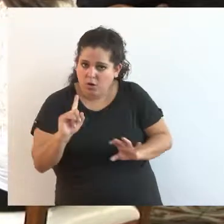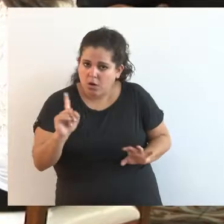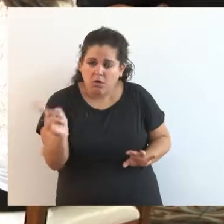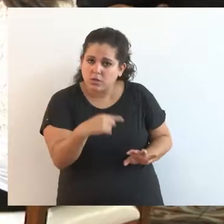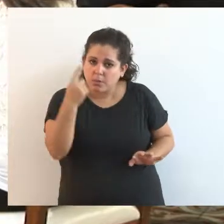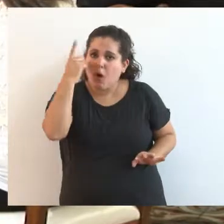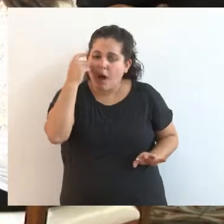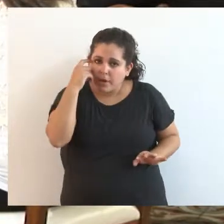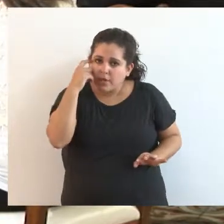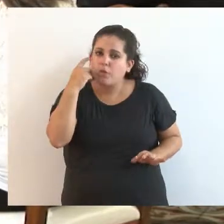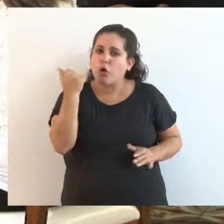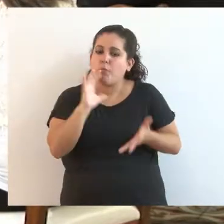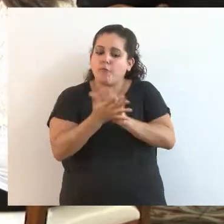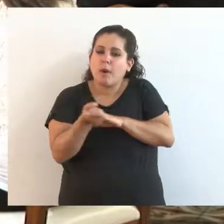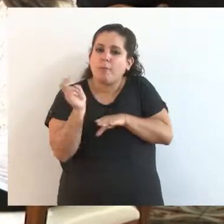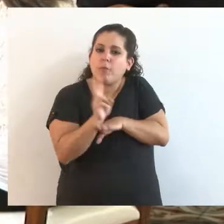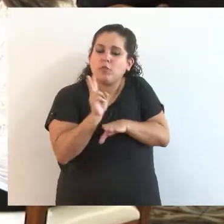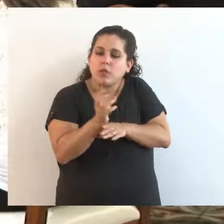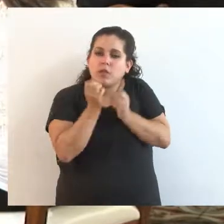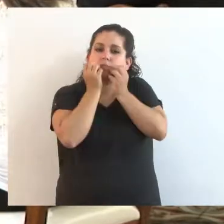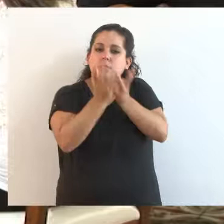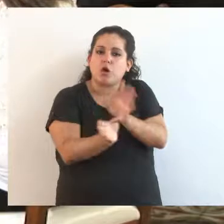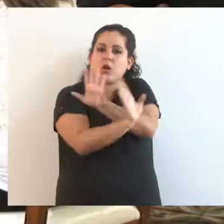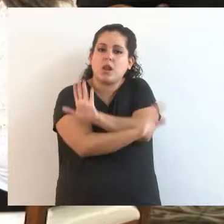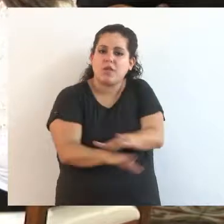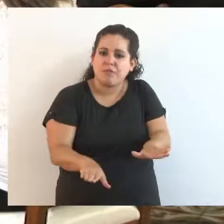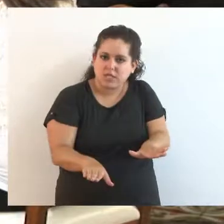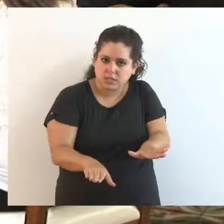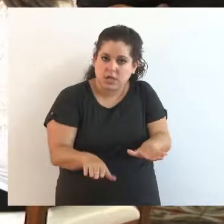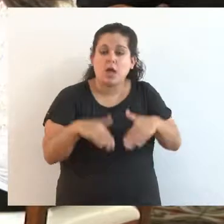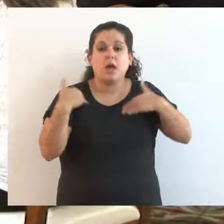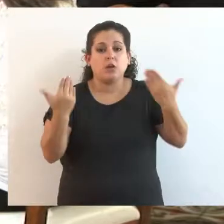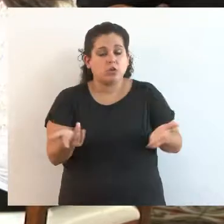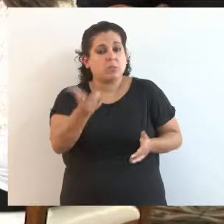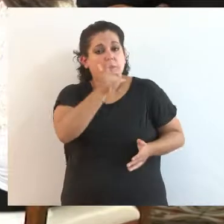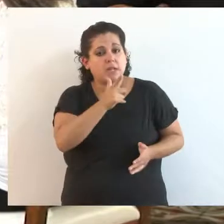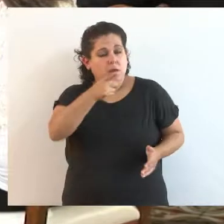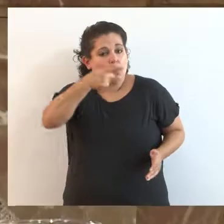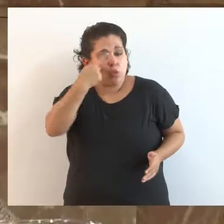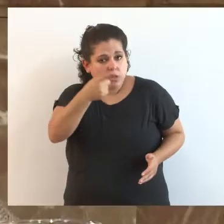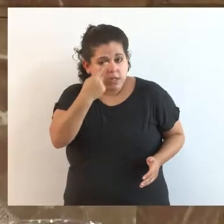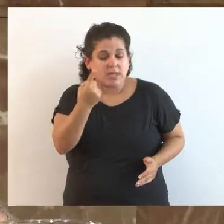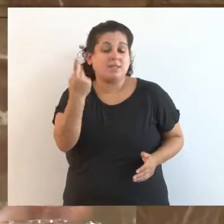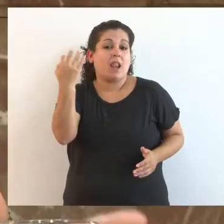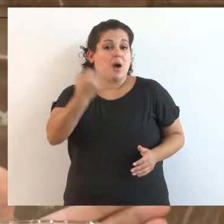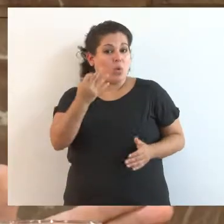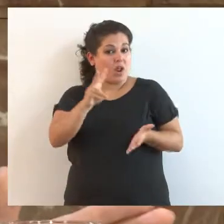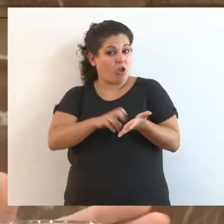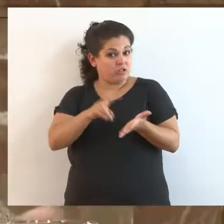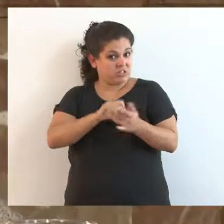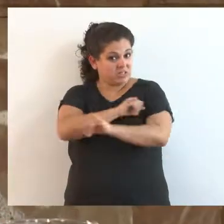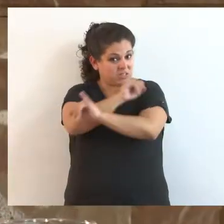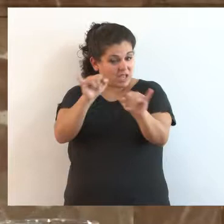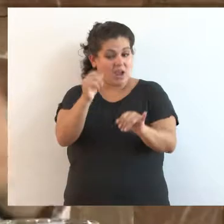manejábamos. Entonces estamos aprendiendo a cómo proteger mejor la infancia en la Argentina. Entonces me parece muy interesante. La buena